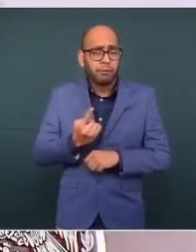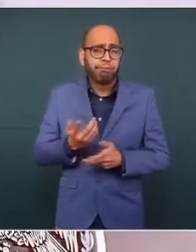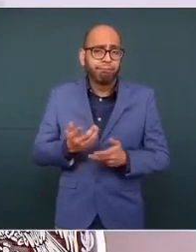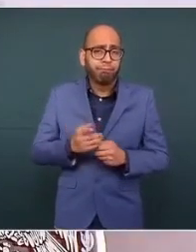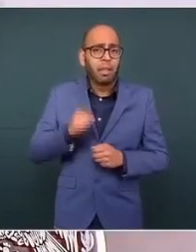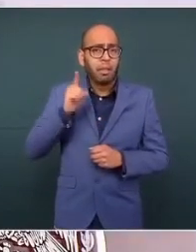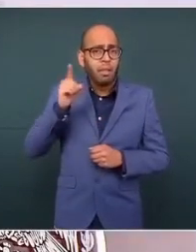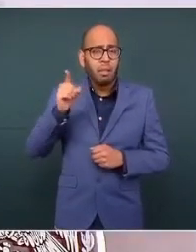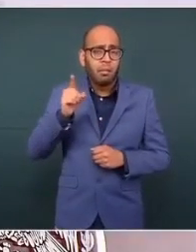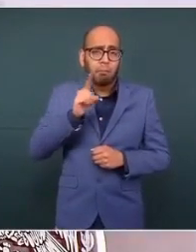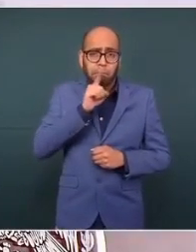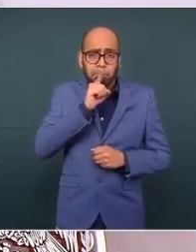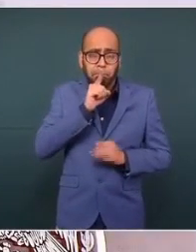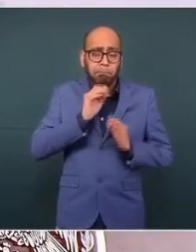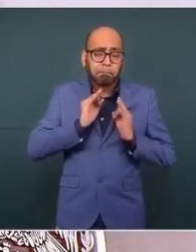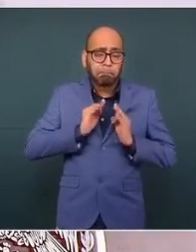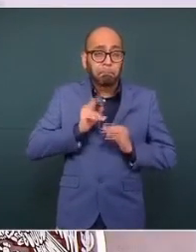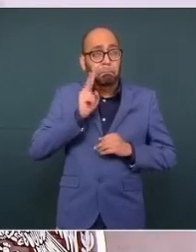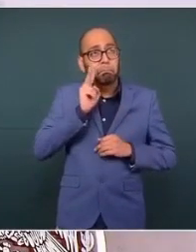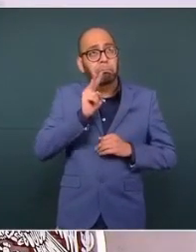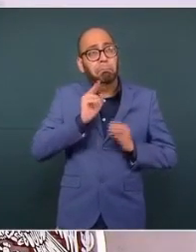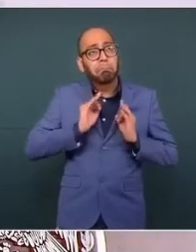con tranquilidad, con calma.